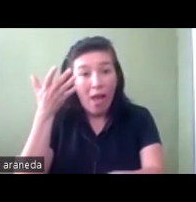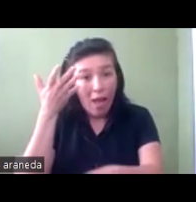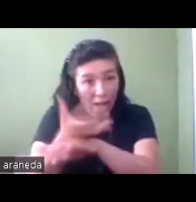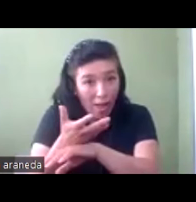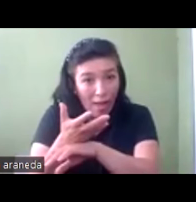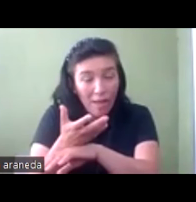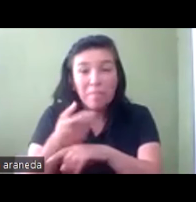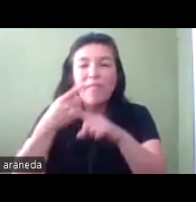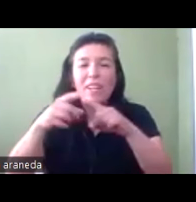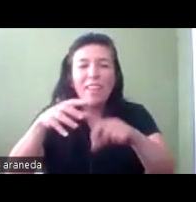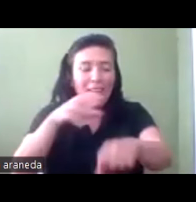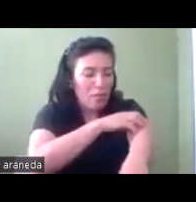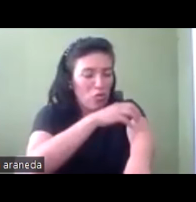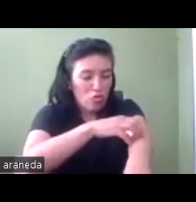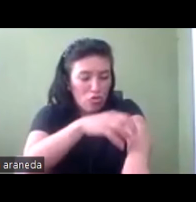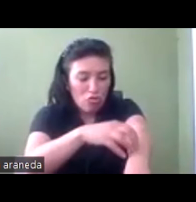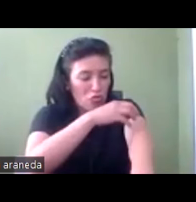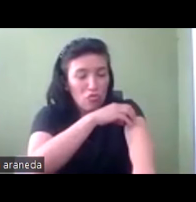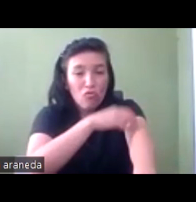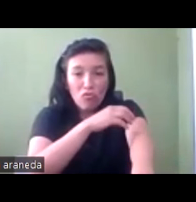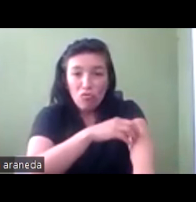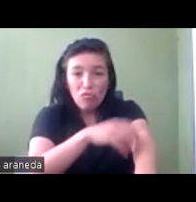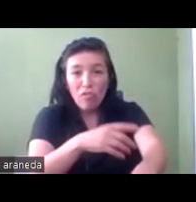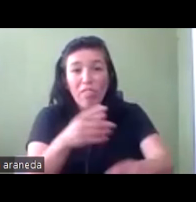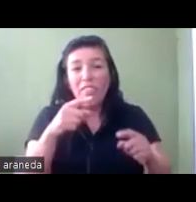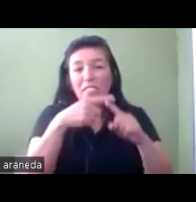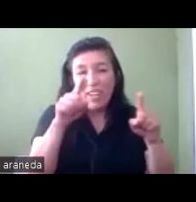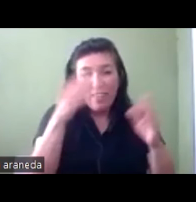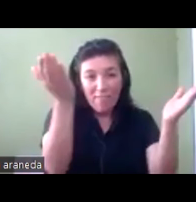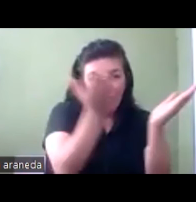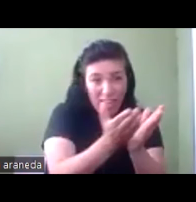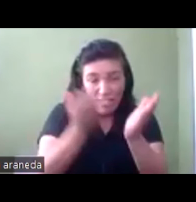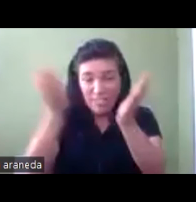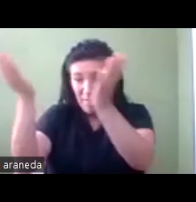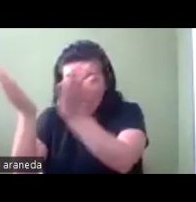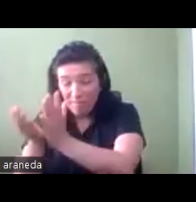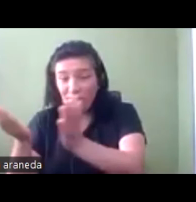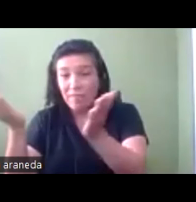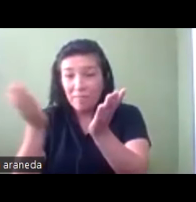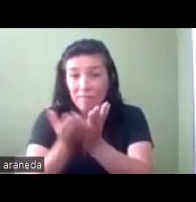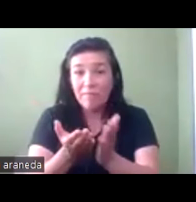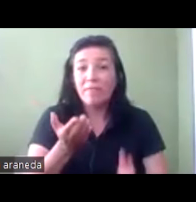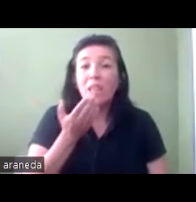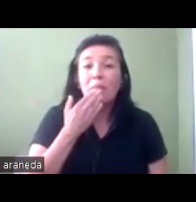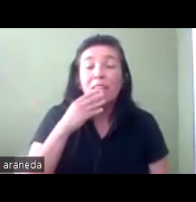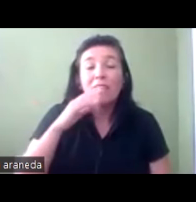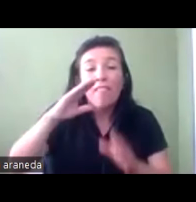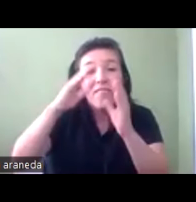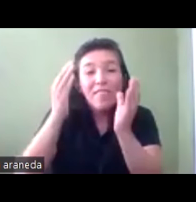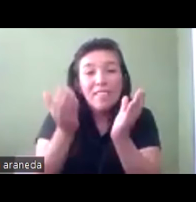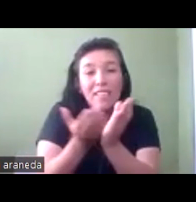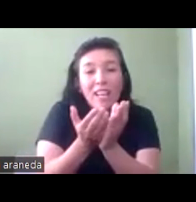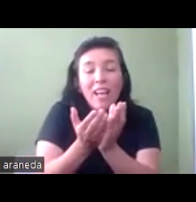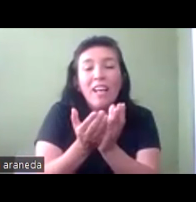variantes regional que se pueden estar dando entre distintos valles, y particularmente este tipo de vasijas con estas